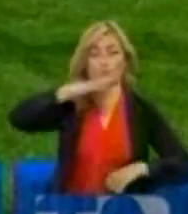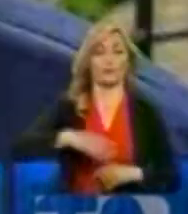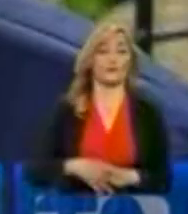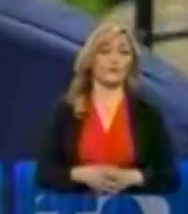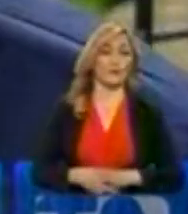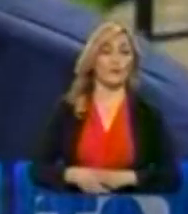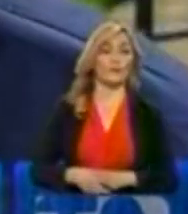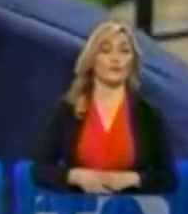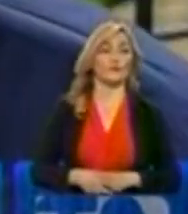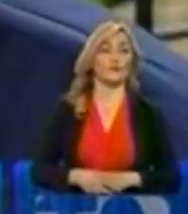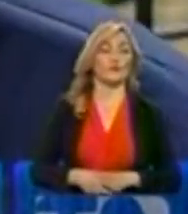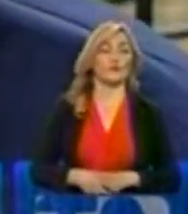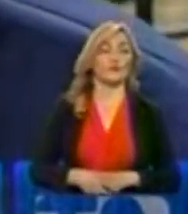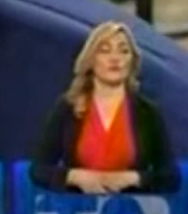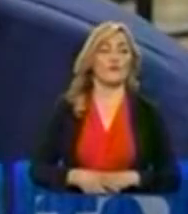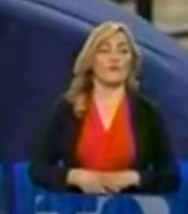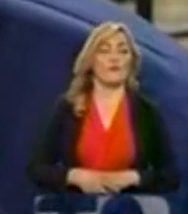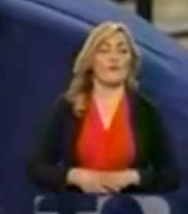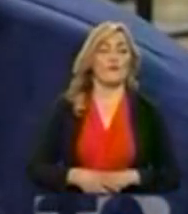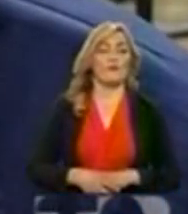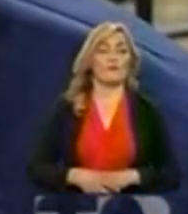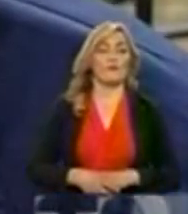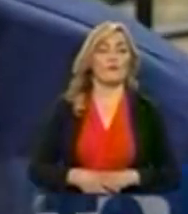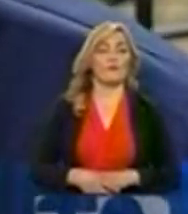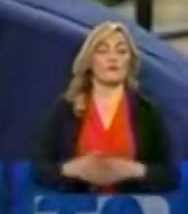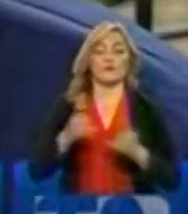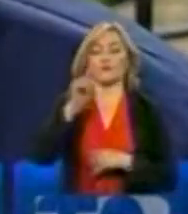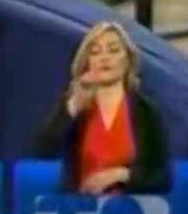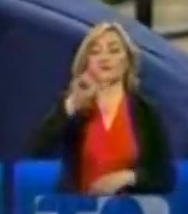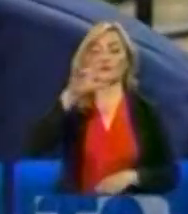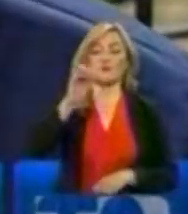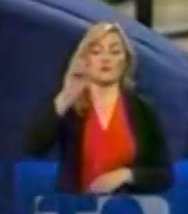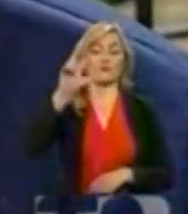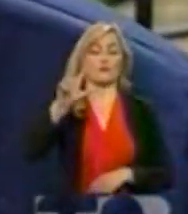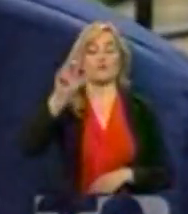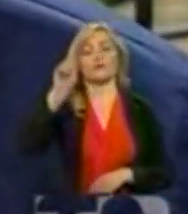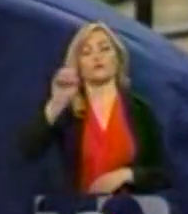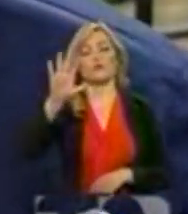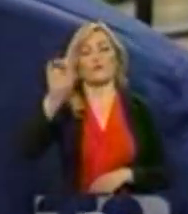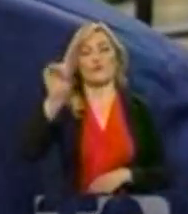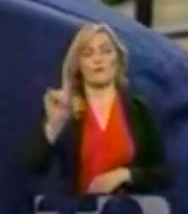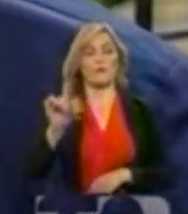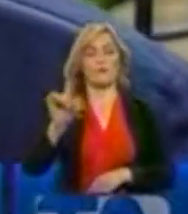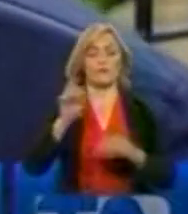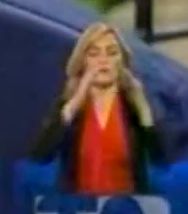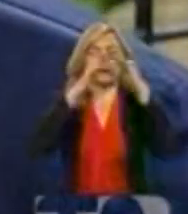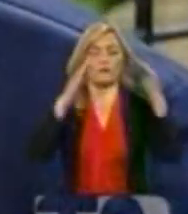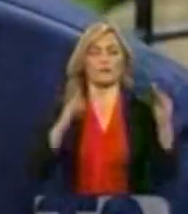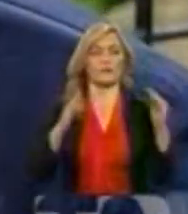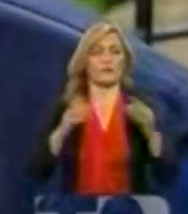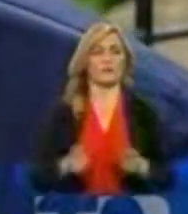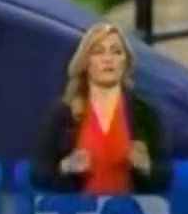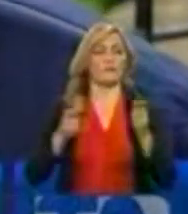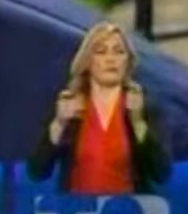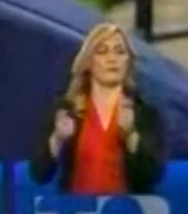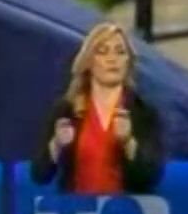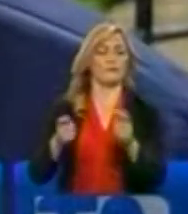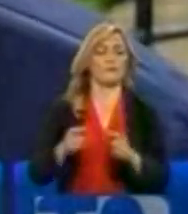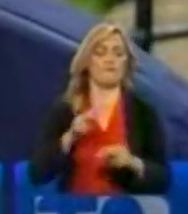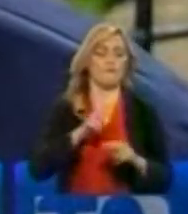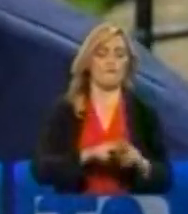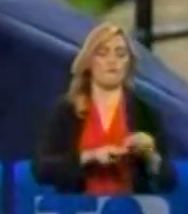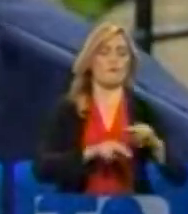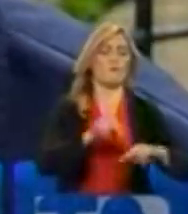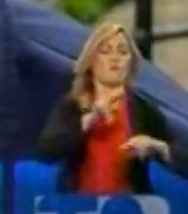niños. Están en el momento en camino 103.151 viviendas, entre las que se han entregado, las que se están